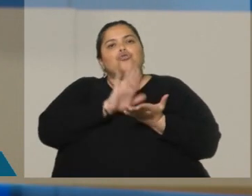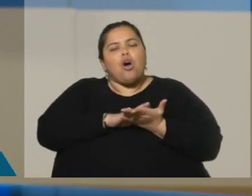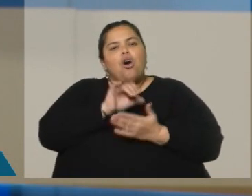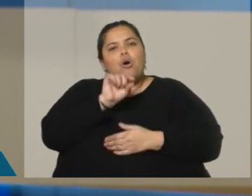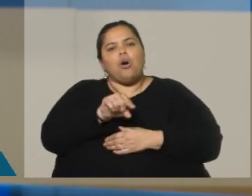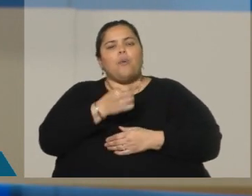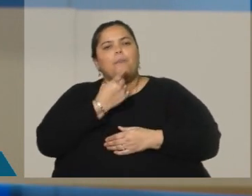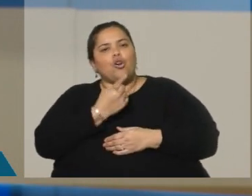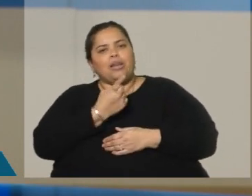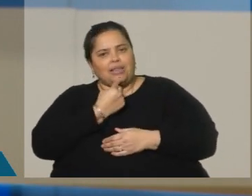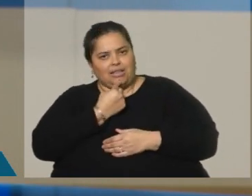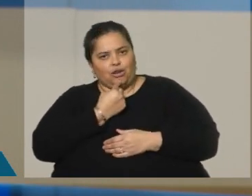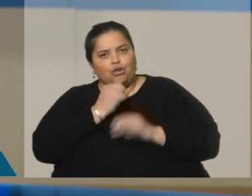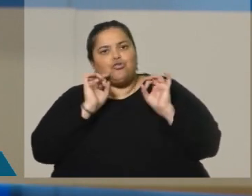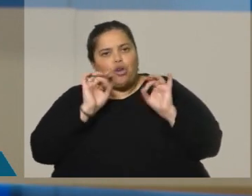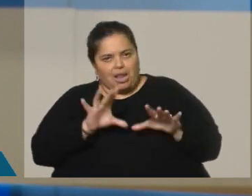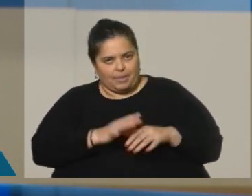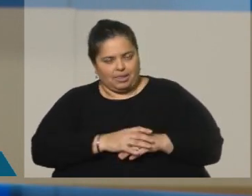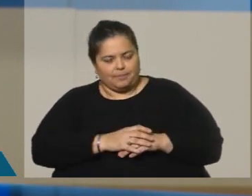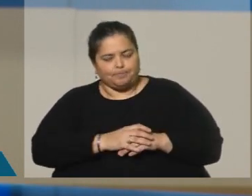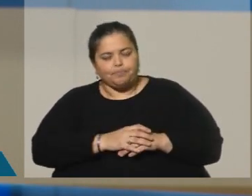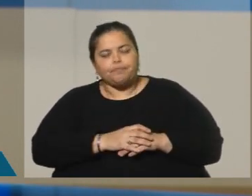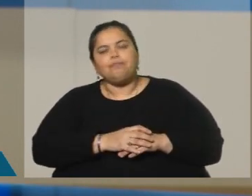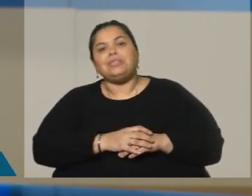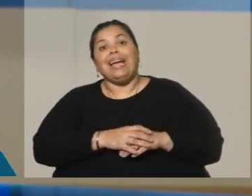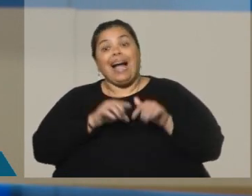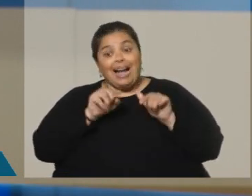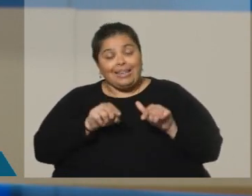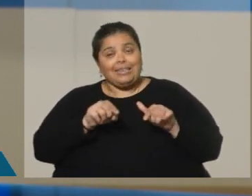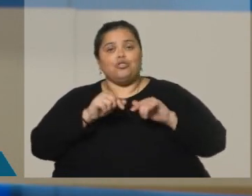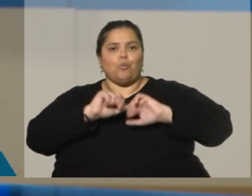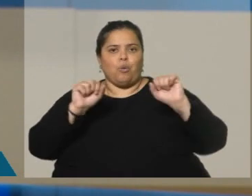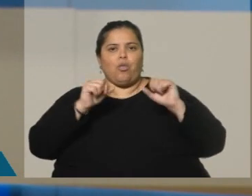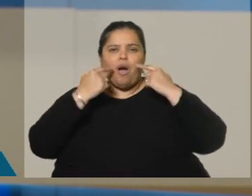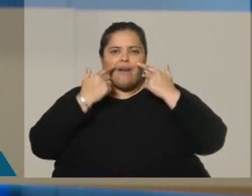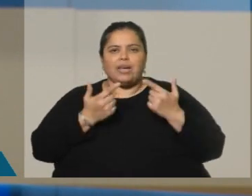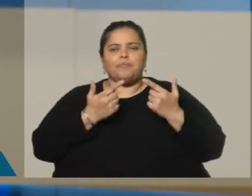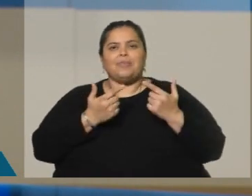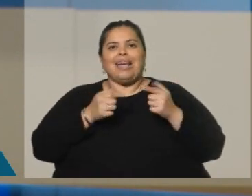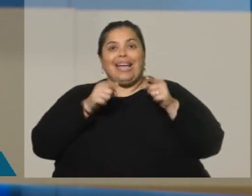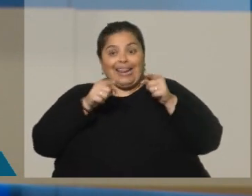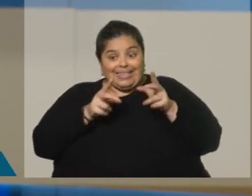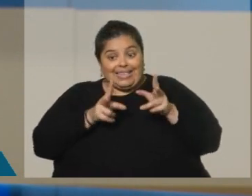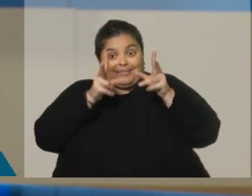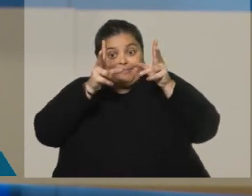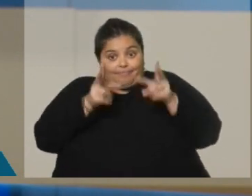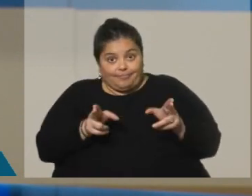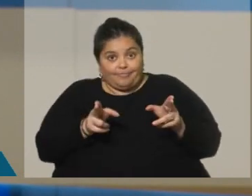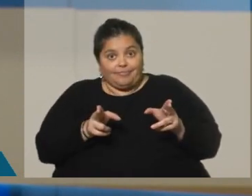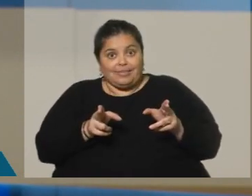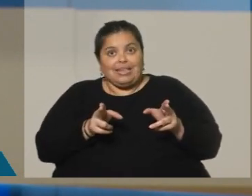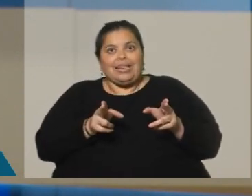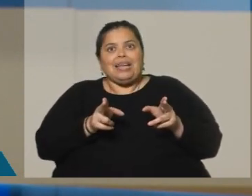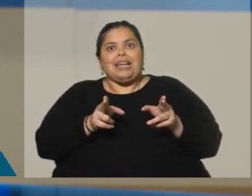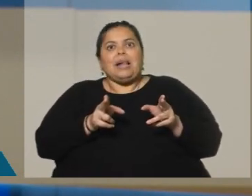o partidarios políticos estatales y intentar establecer en ese en esa época digamos que es